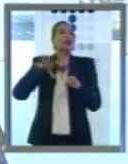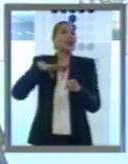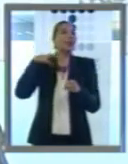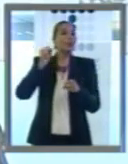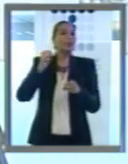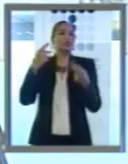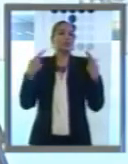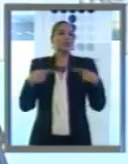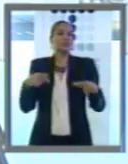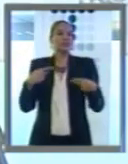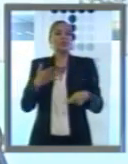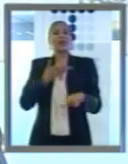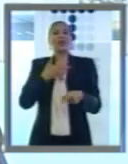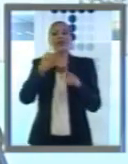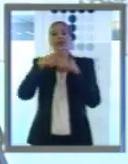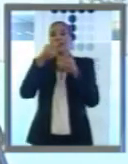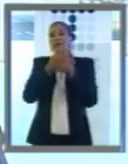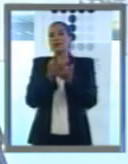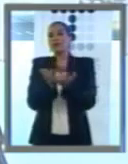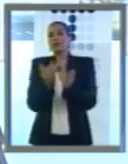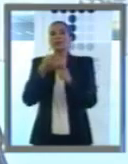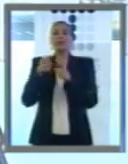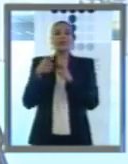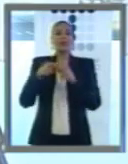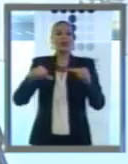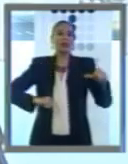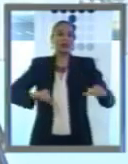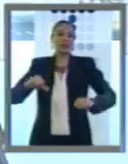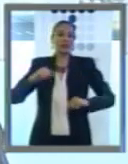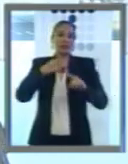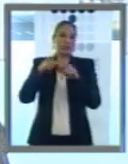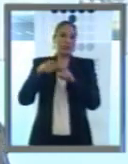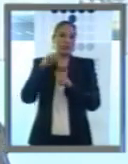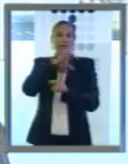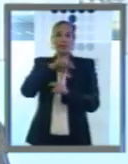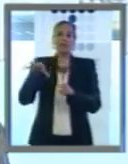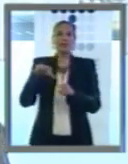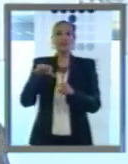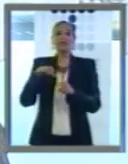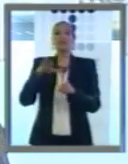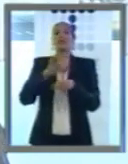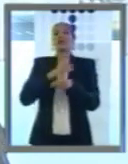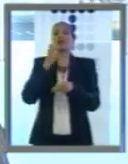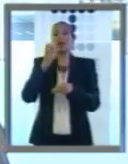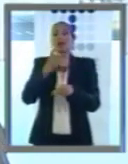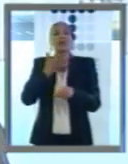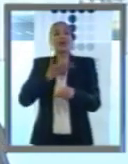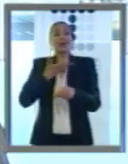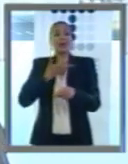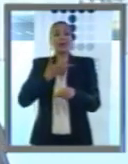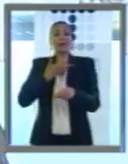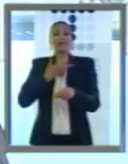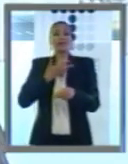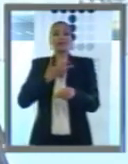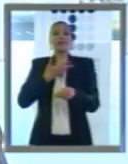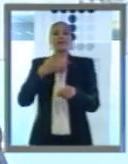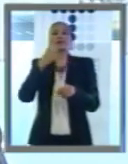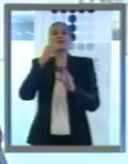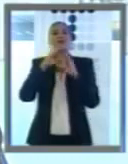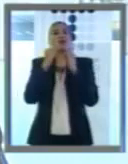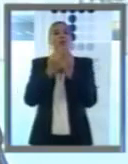que implica una multiplicidad de reacciones y actores, que sin duda tienen una